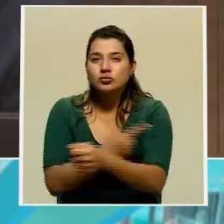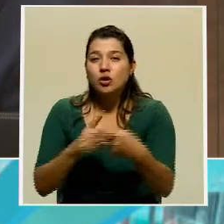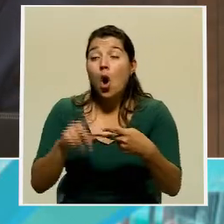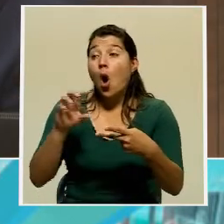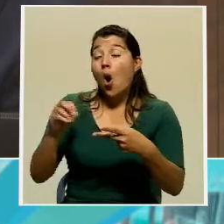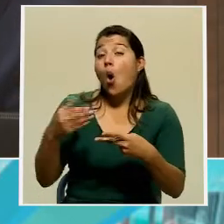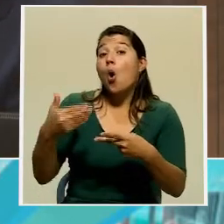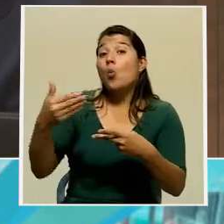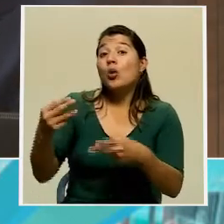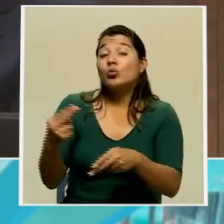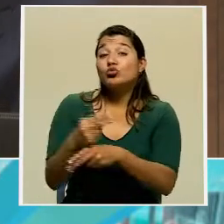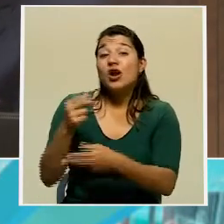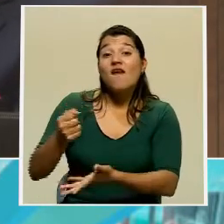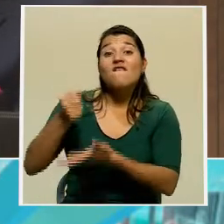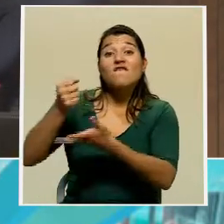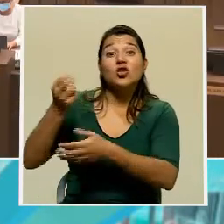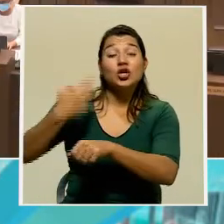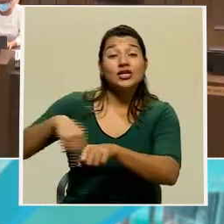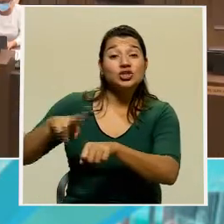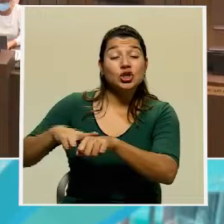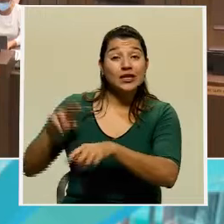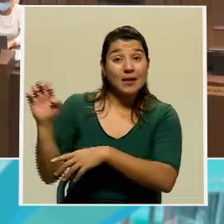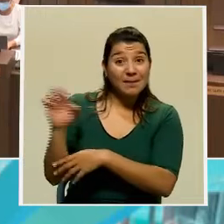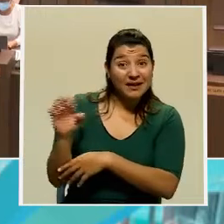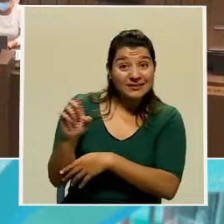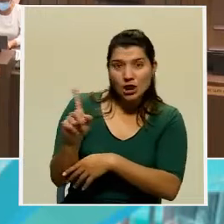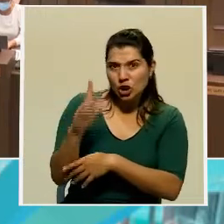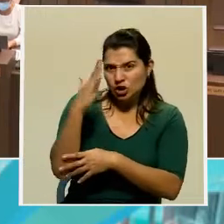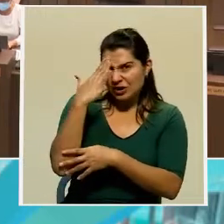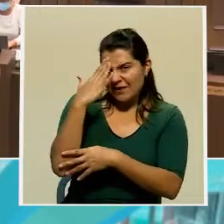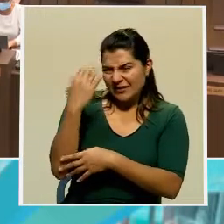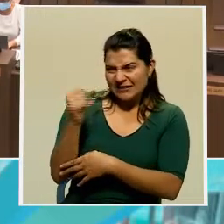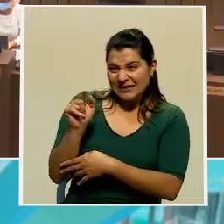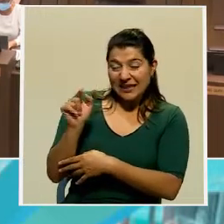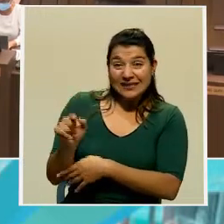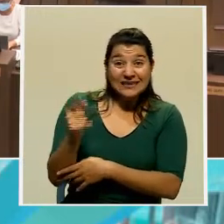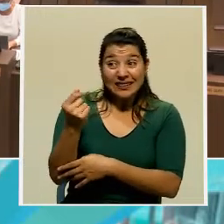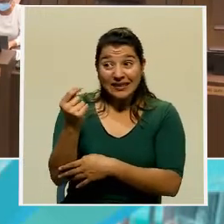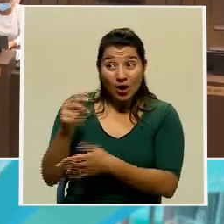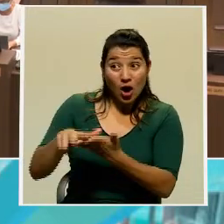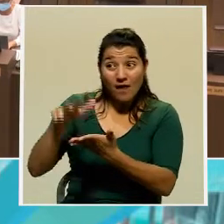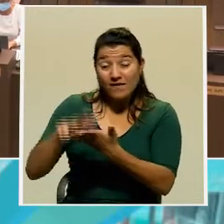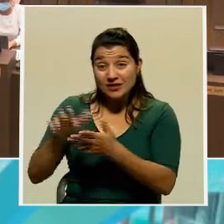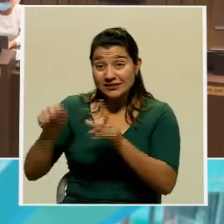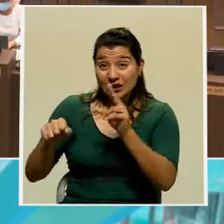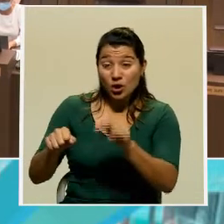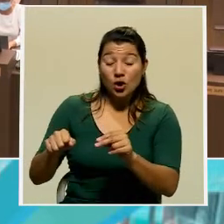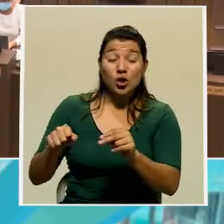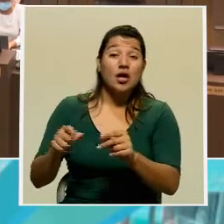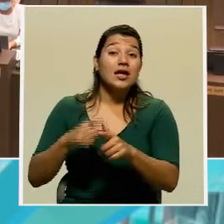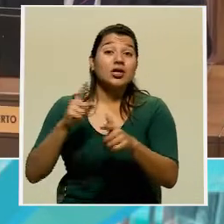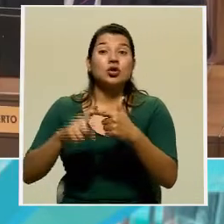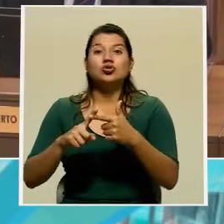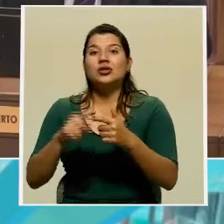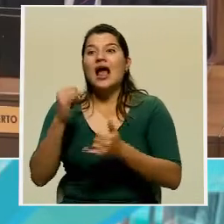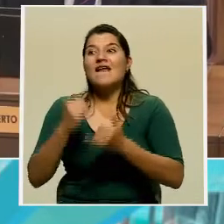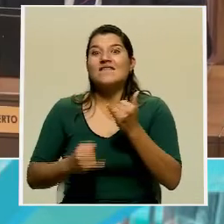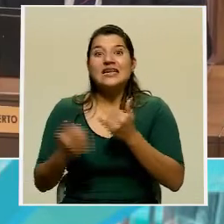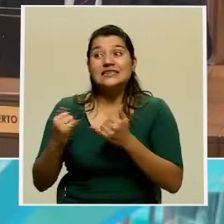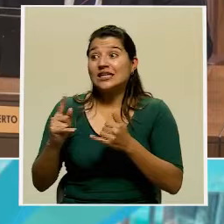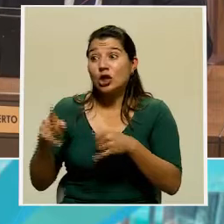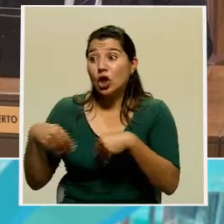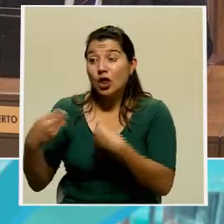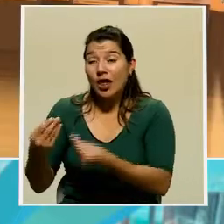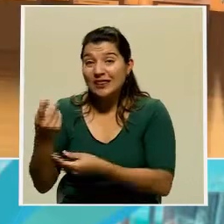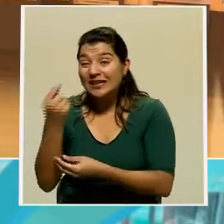Emergencias, que pues no sabía si este presupuesto iba a pasar y que finalmente como si no iban a estar reponiendo ese